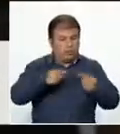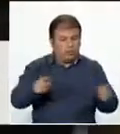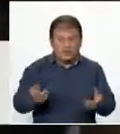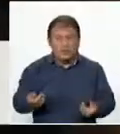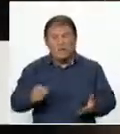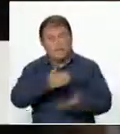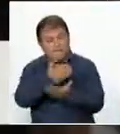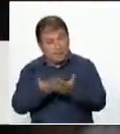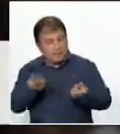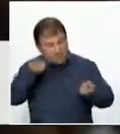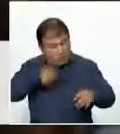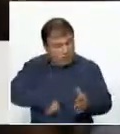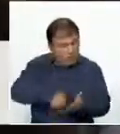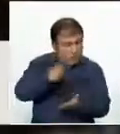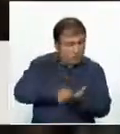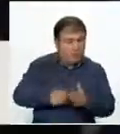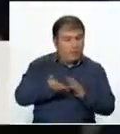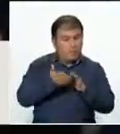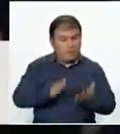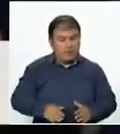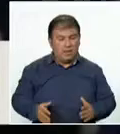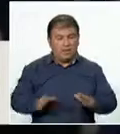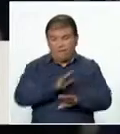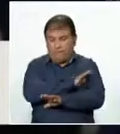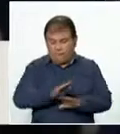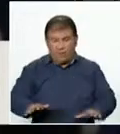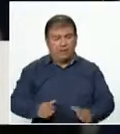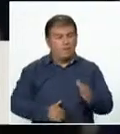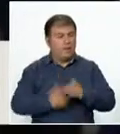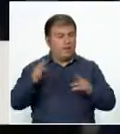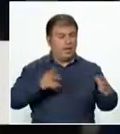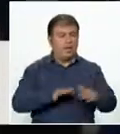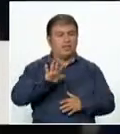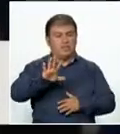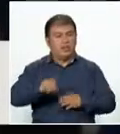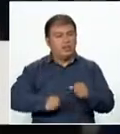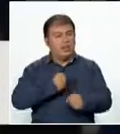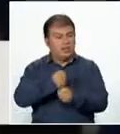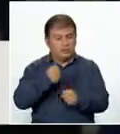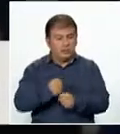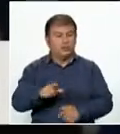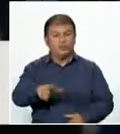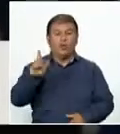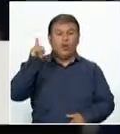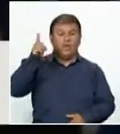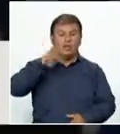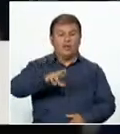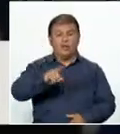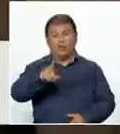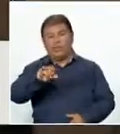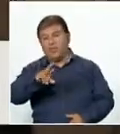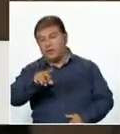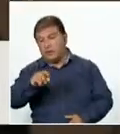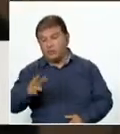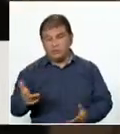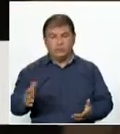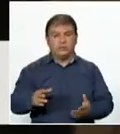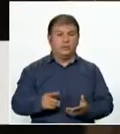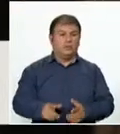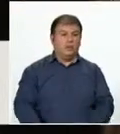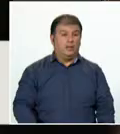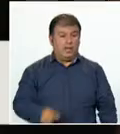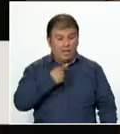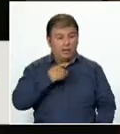acuerdo de paz que puso fin a un conflicto de más de medio siglo en ese país. Su líder, Rodrigo Londoño, alias